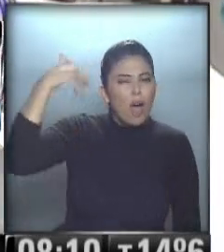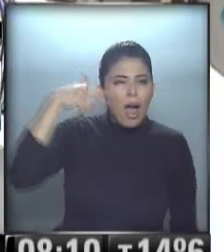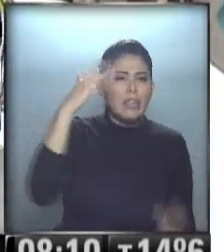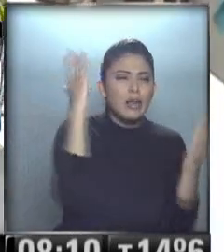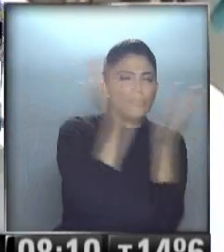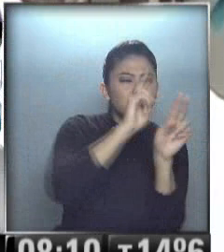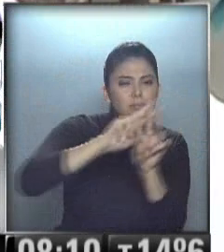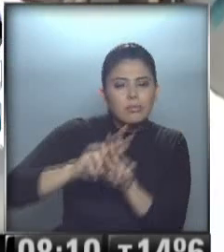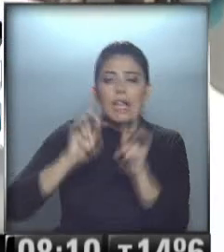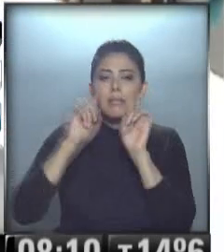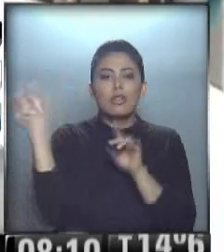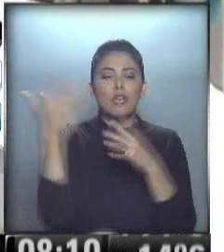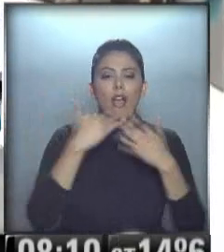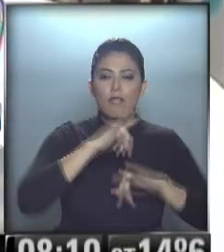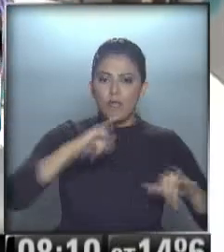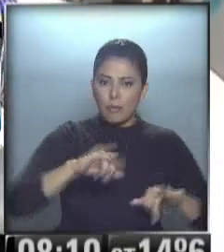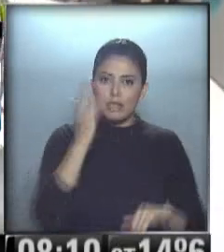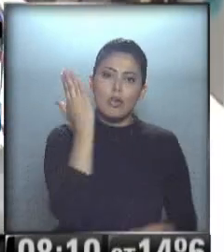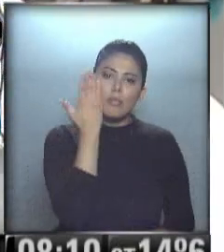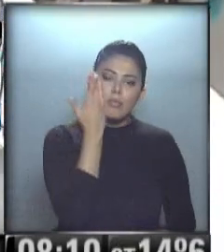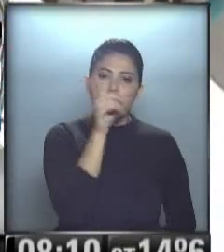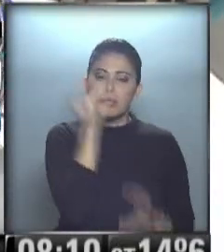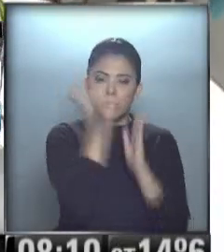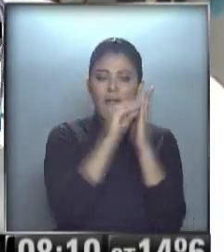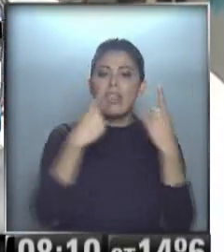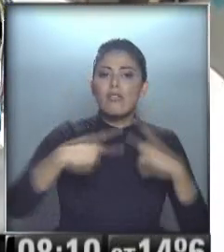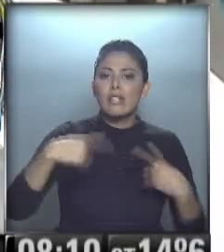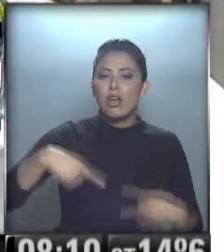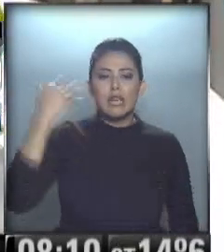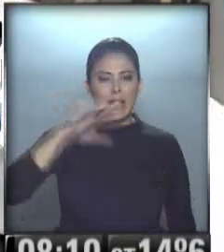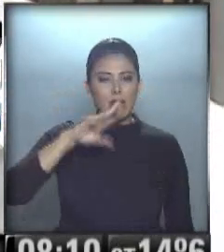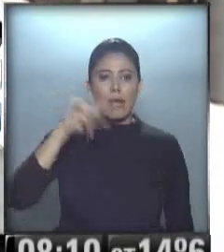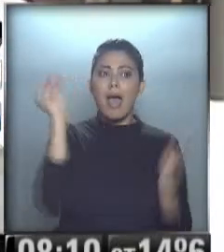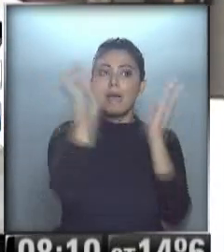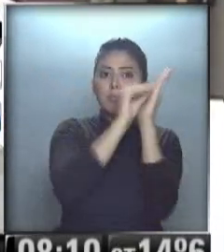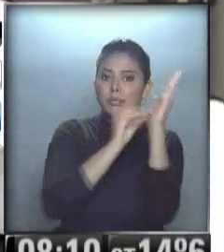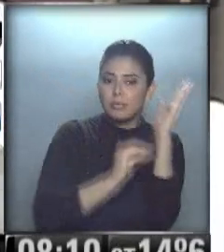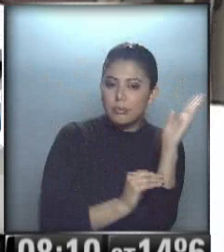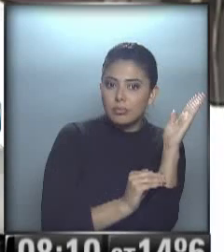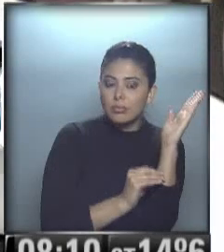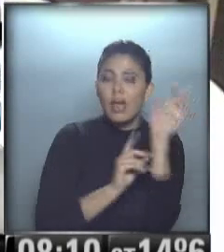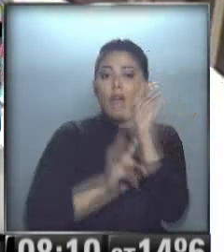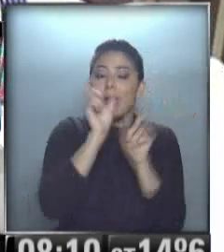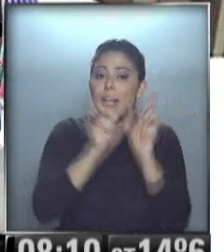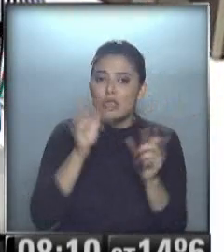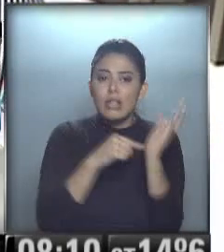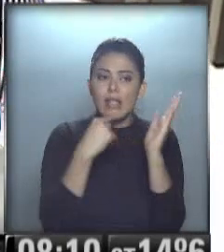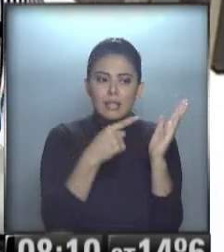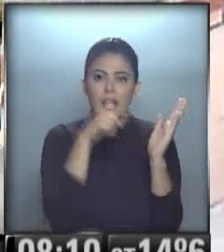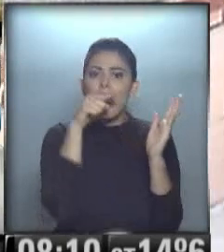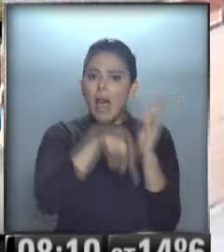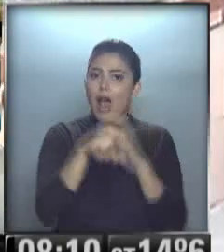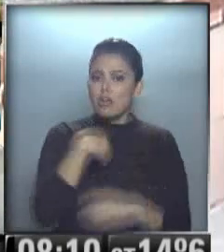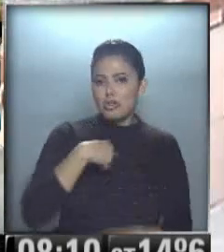pudo recolectar en las redes sociales, donde aparecieron imágenes de distintos objetos robados, mensajes donde algunas personas reconocían haber